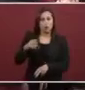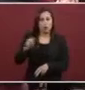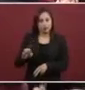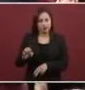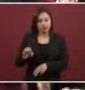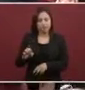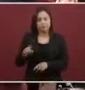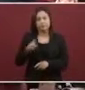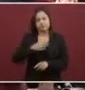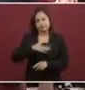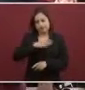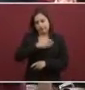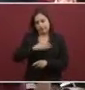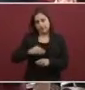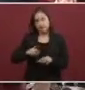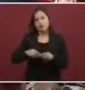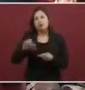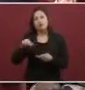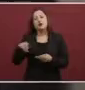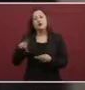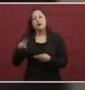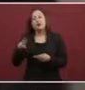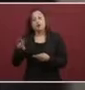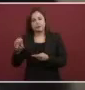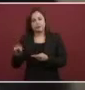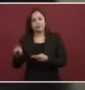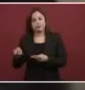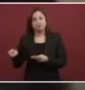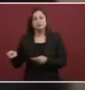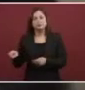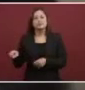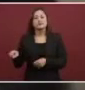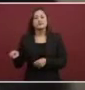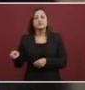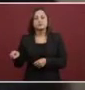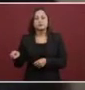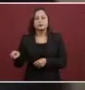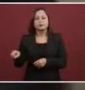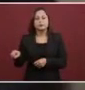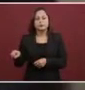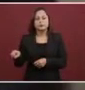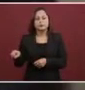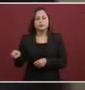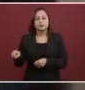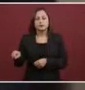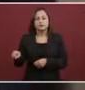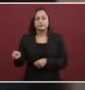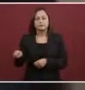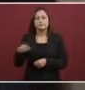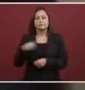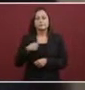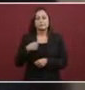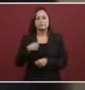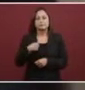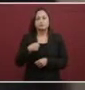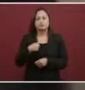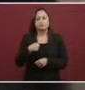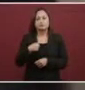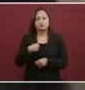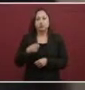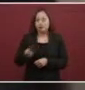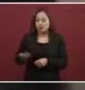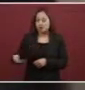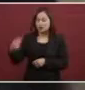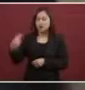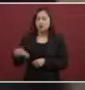hijo y Andrés por alguien por quien sentí y sigo sintiendo